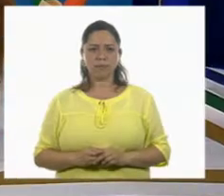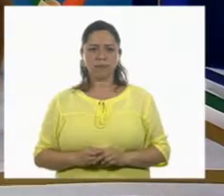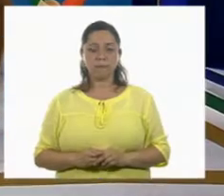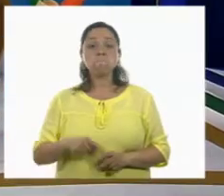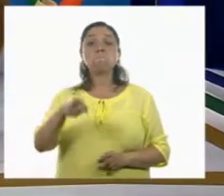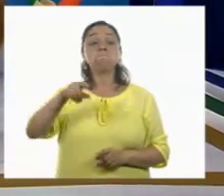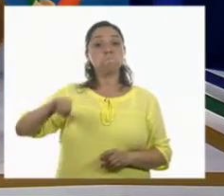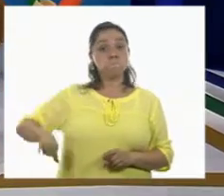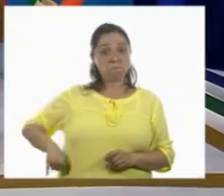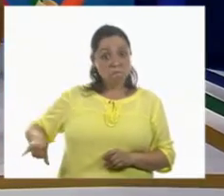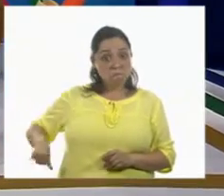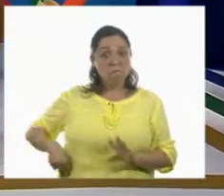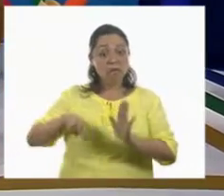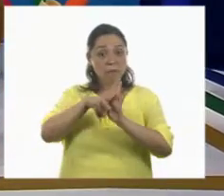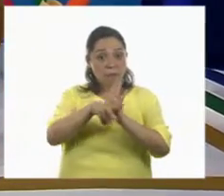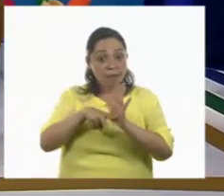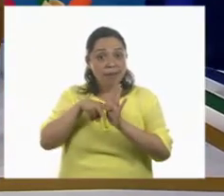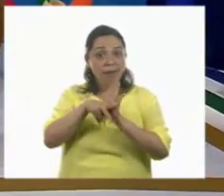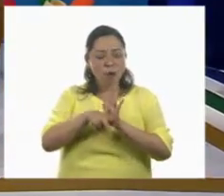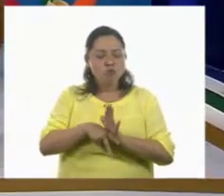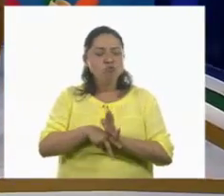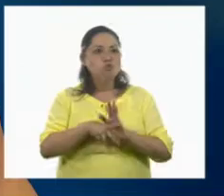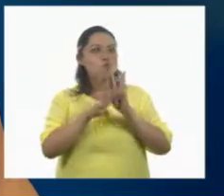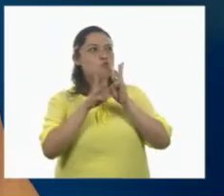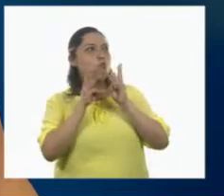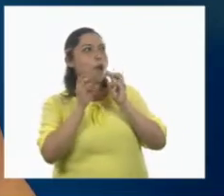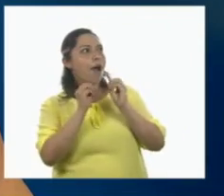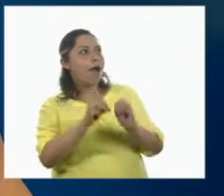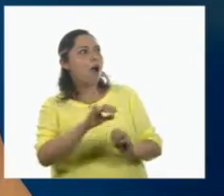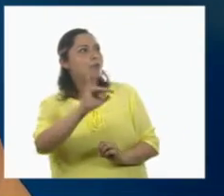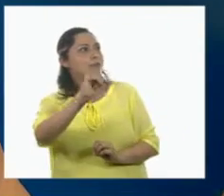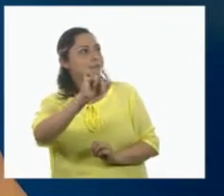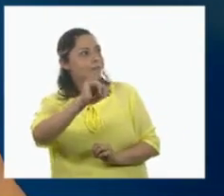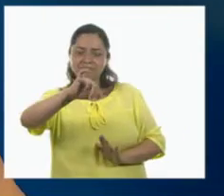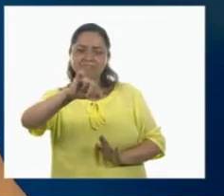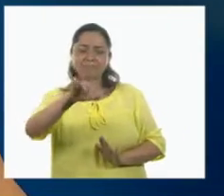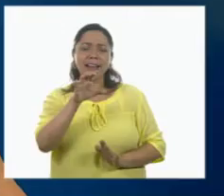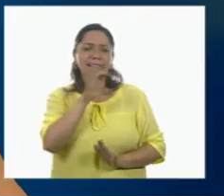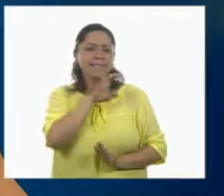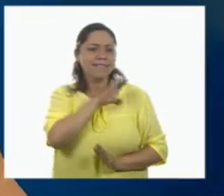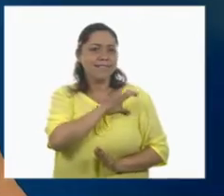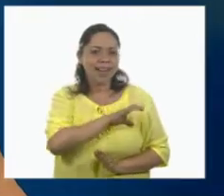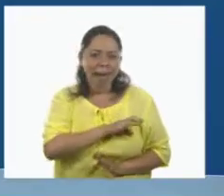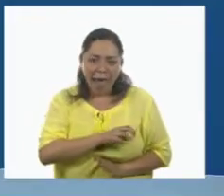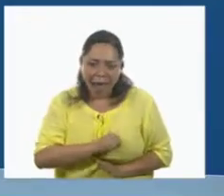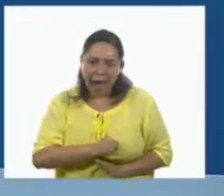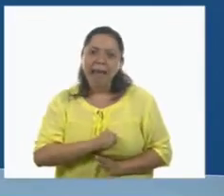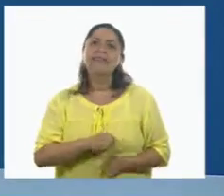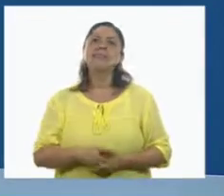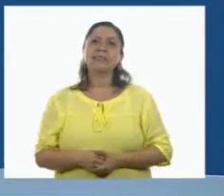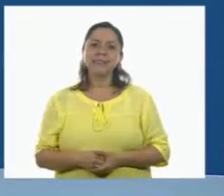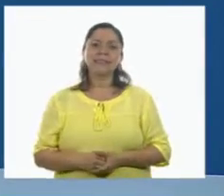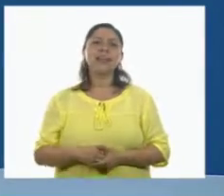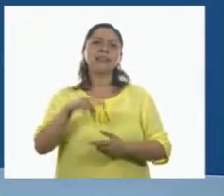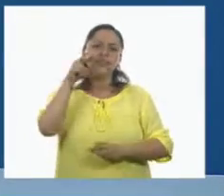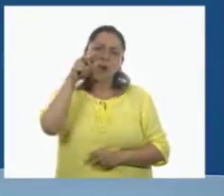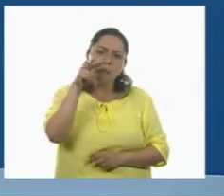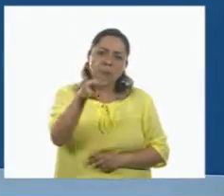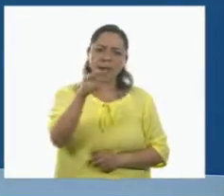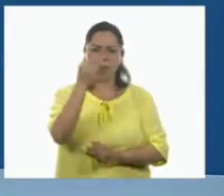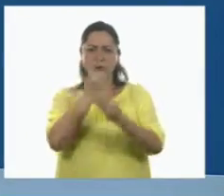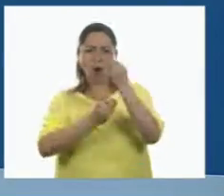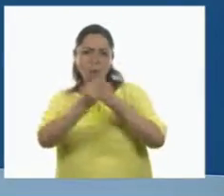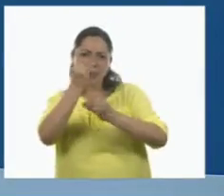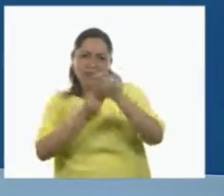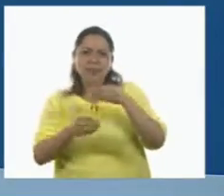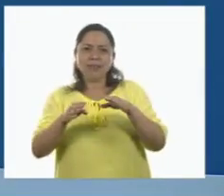¡Qué interesante video! ¡Guau! Sí, me encanta escuchar sobre la comida y